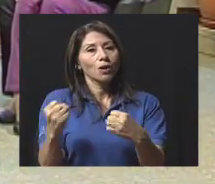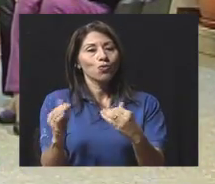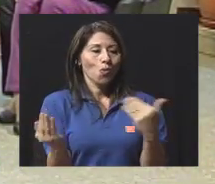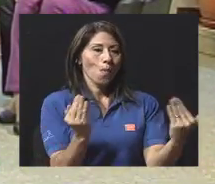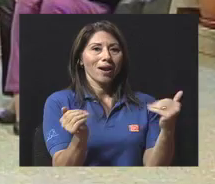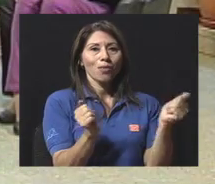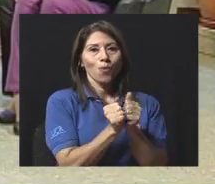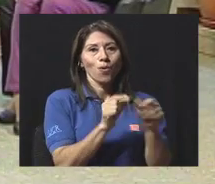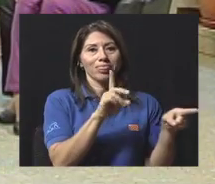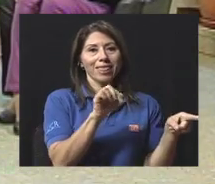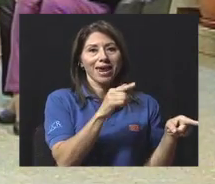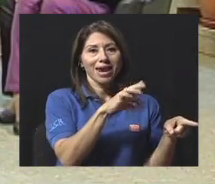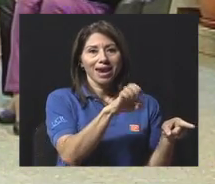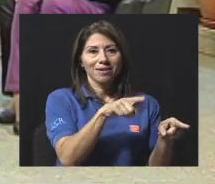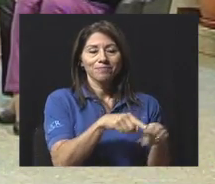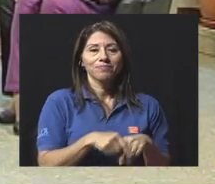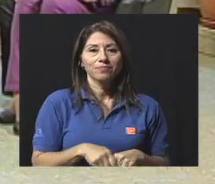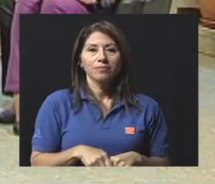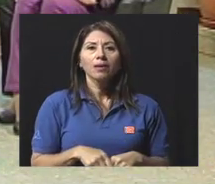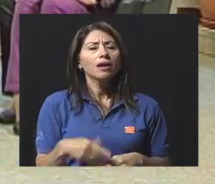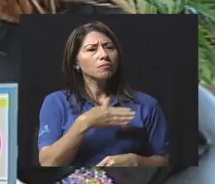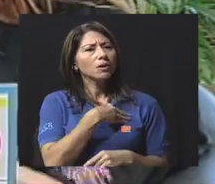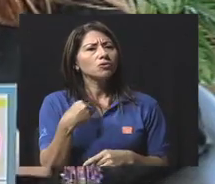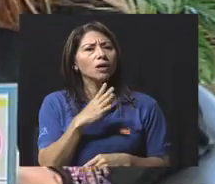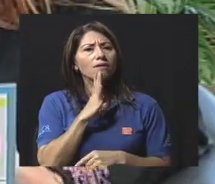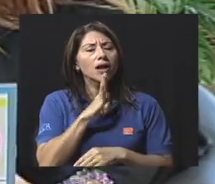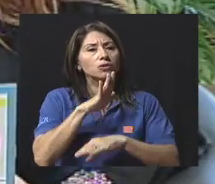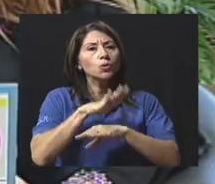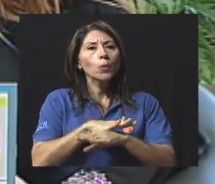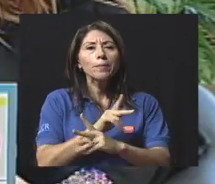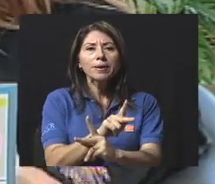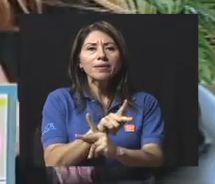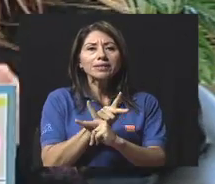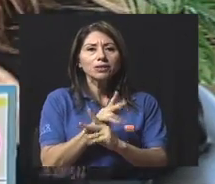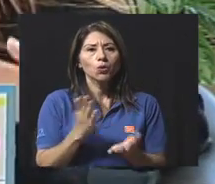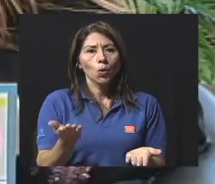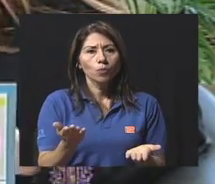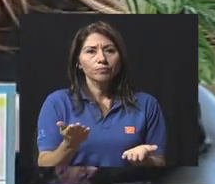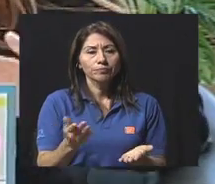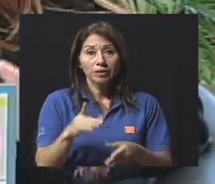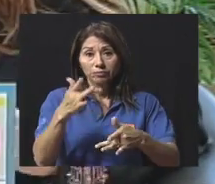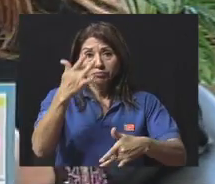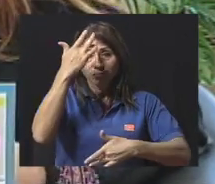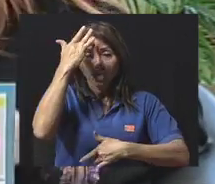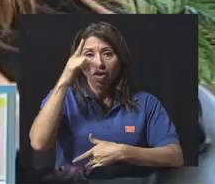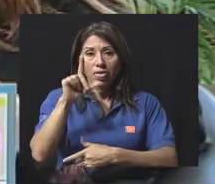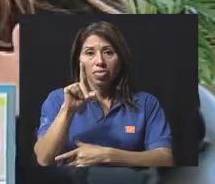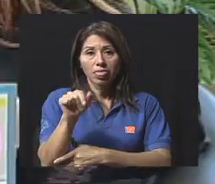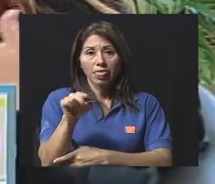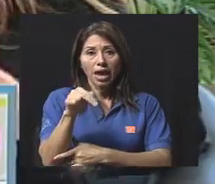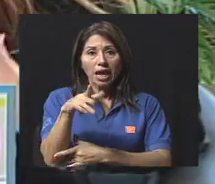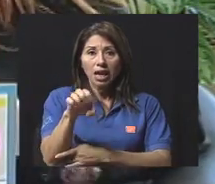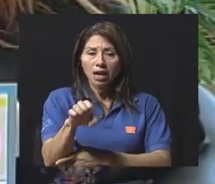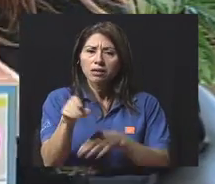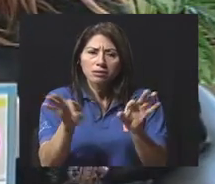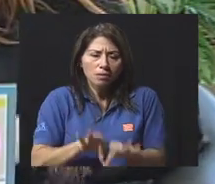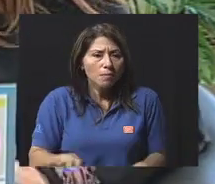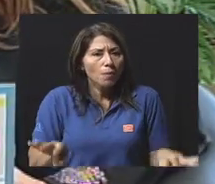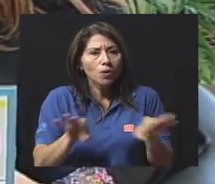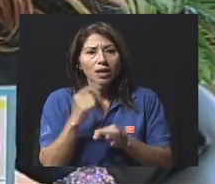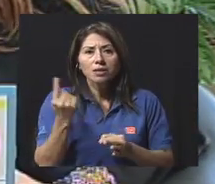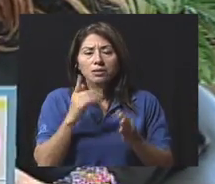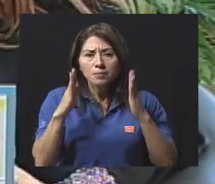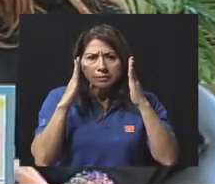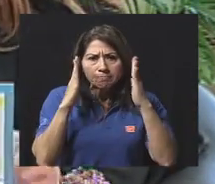retomar un poco lo que hablábamos de la prevención verdad en cuanto al dengue pues no debemos de bajar la guardia siempre es importante retomar